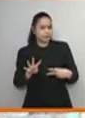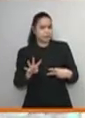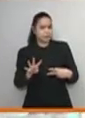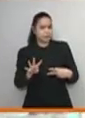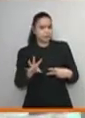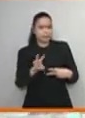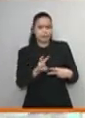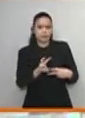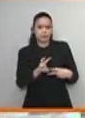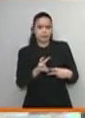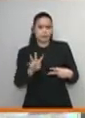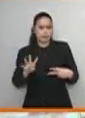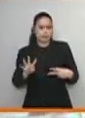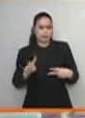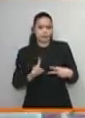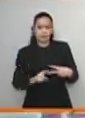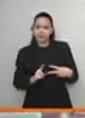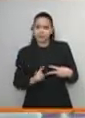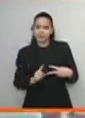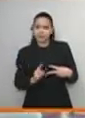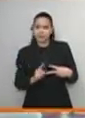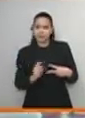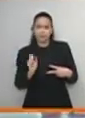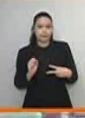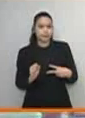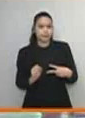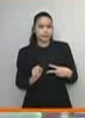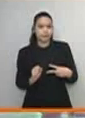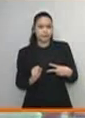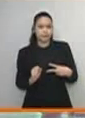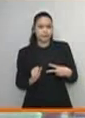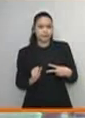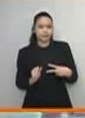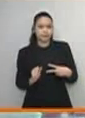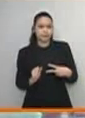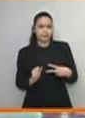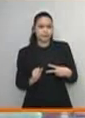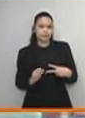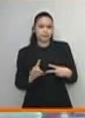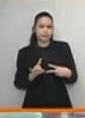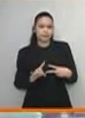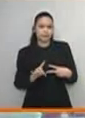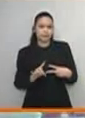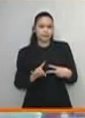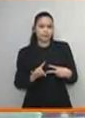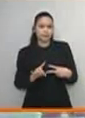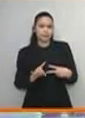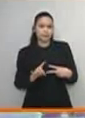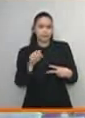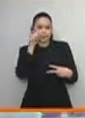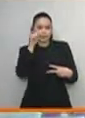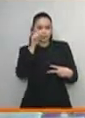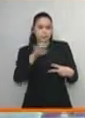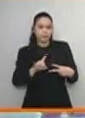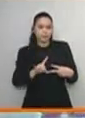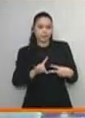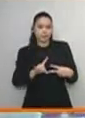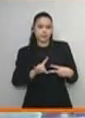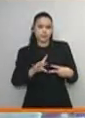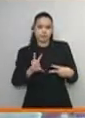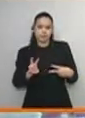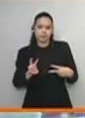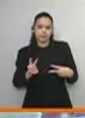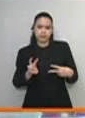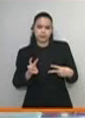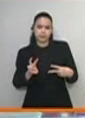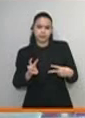número ganador es el 64. Segundo número ganador con su primer dígito y ese es el 8. Segundo dígito, atentos. Y ese es el 6.